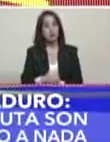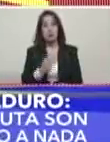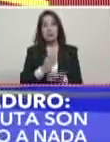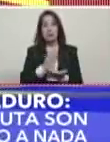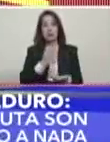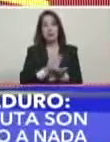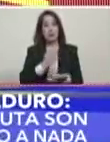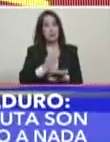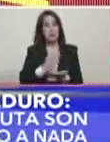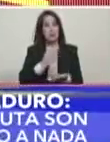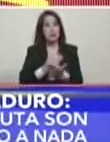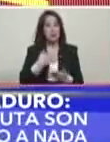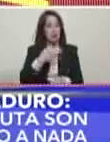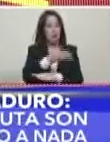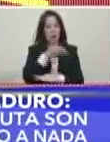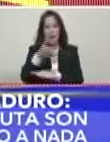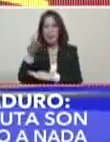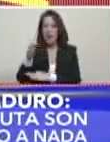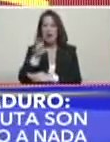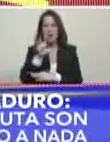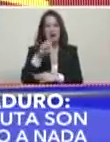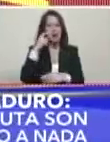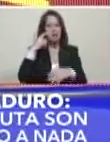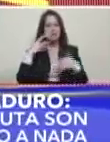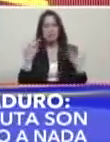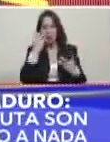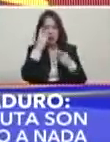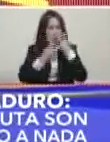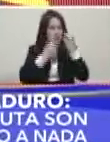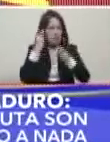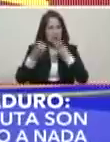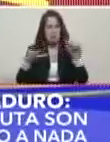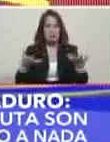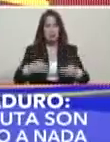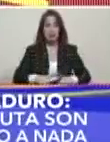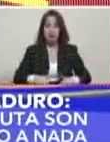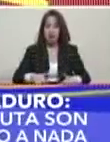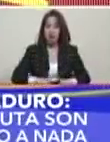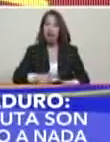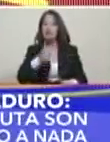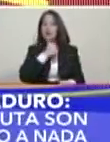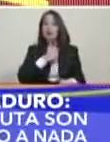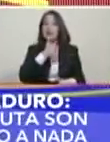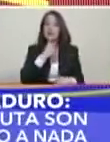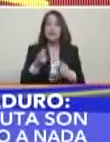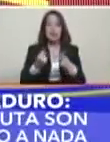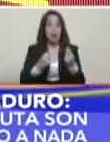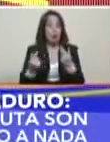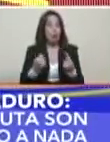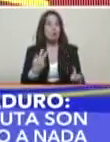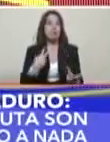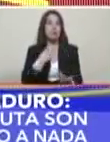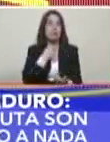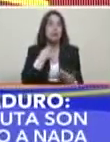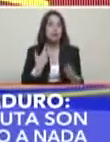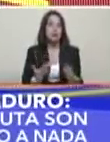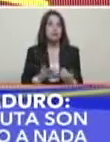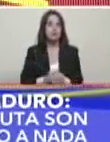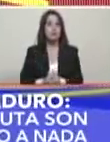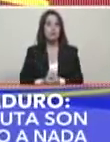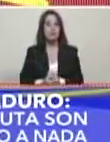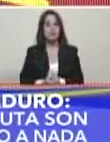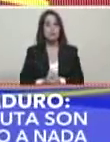recorrido este país bastante y he hecho un gran esfuerzo de resistencia económica. Y